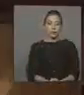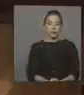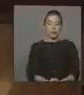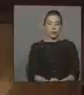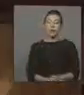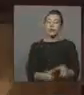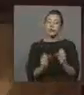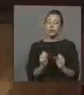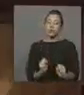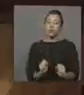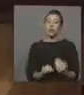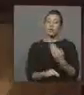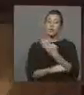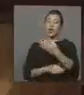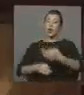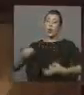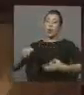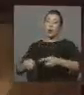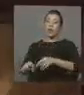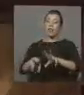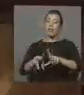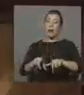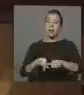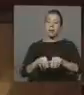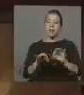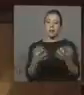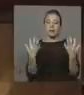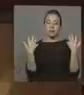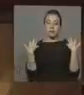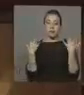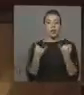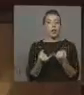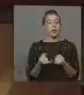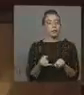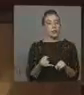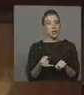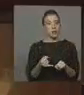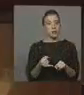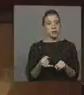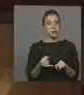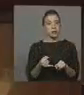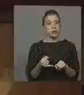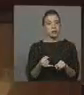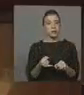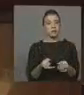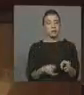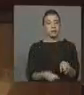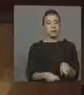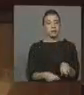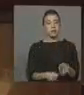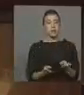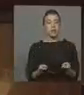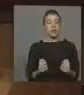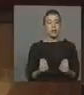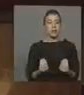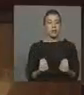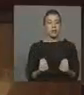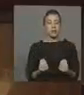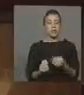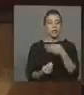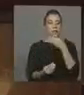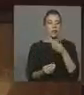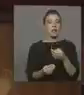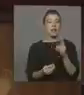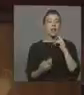caso puede acudir al juez de familia competente. Finalmente, Se hace hincapié en la necesidad de destacar el rol